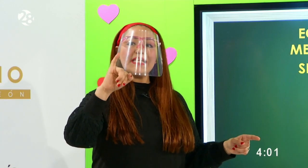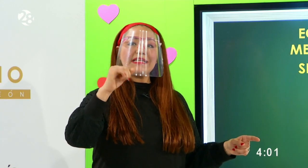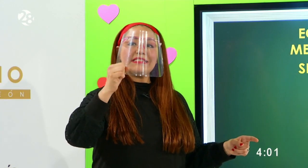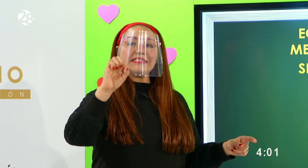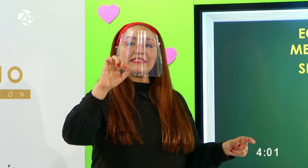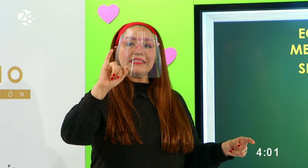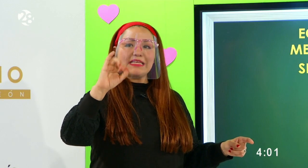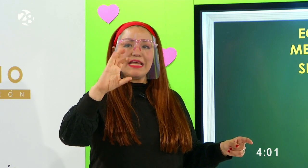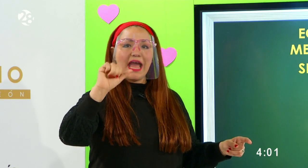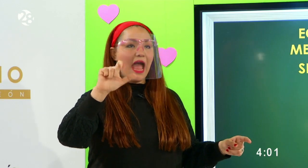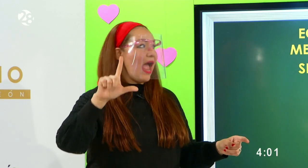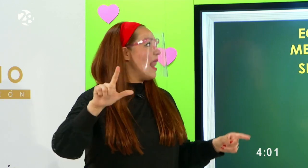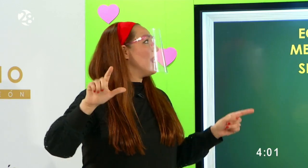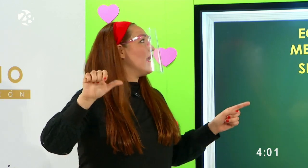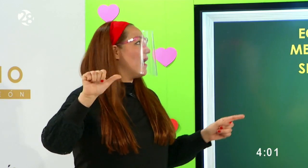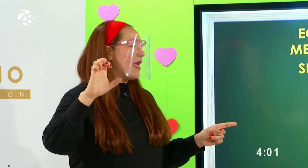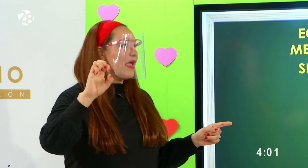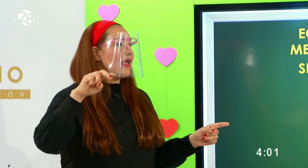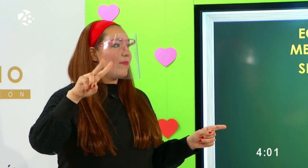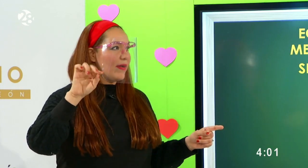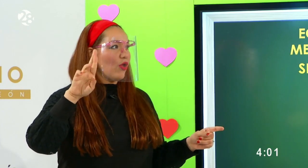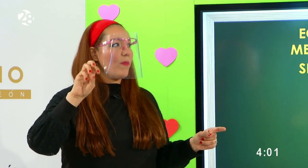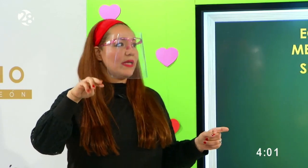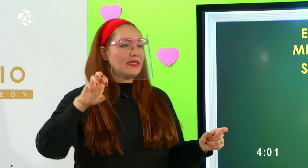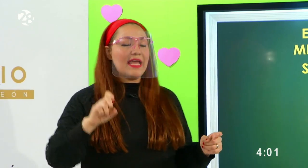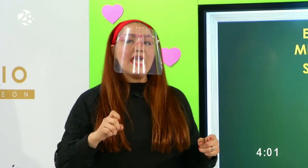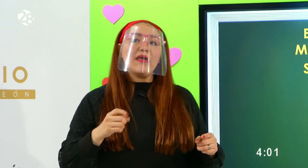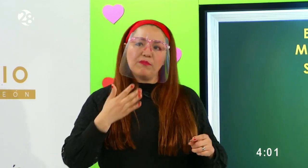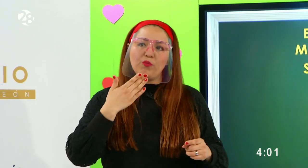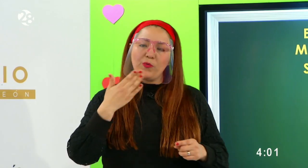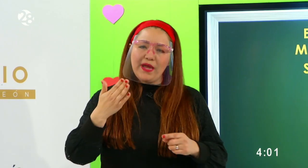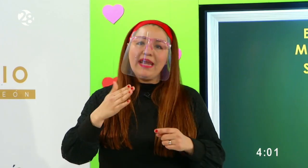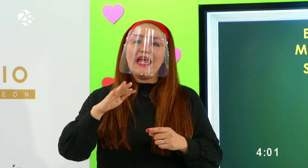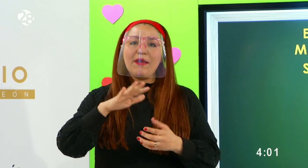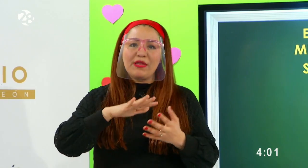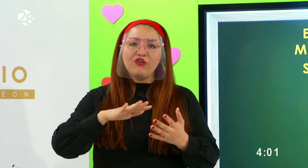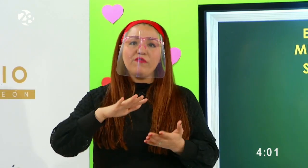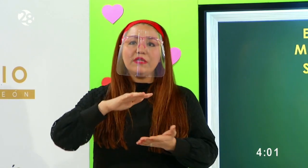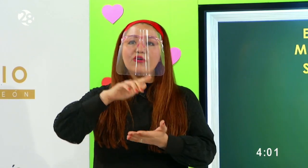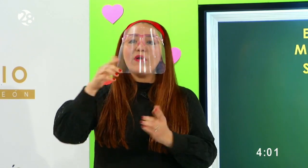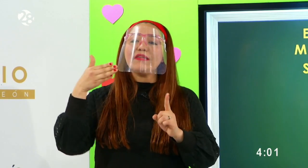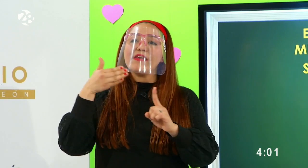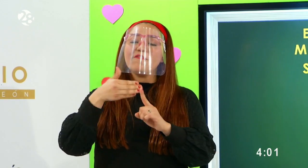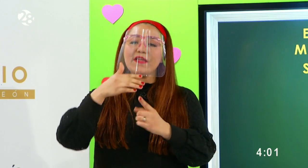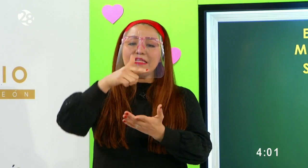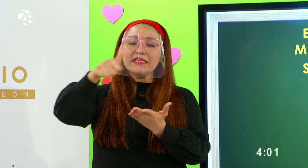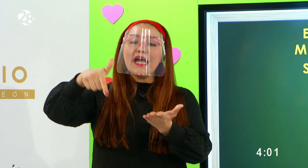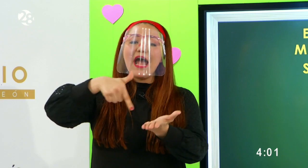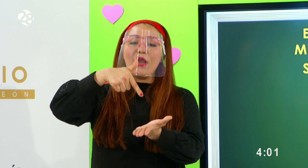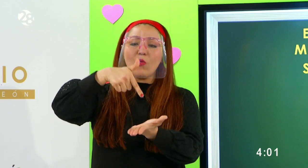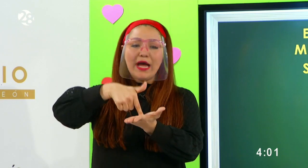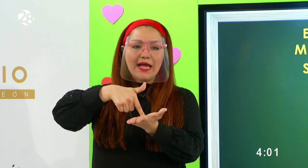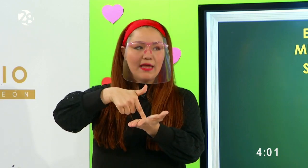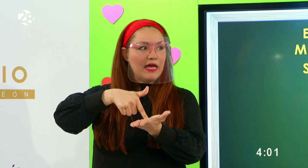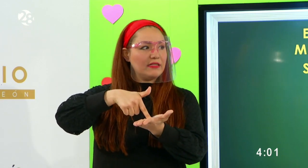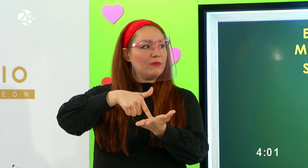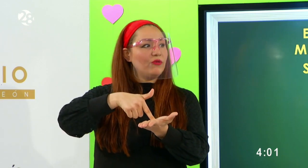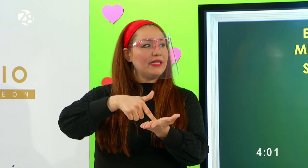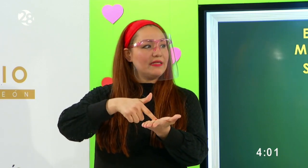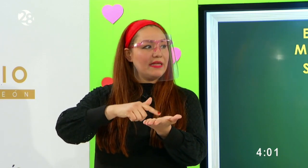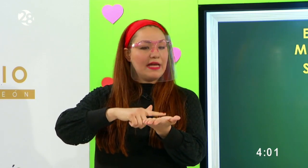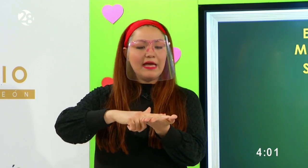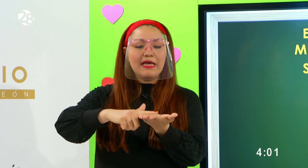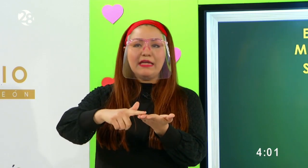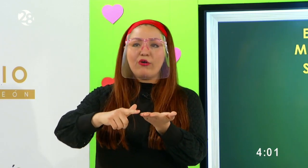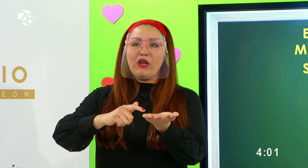physical environment. ¿Y en lengua de señas, maestra? Muy bien, el medio físico hace referencia al lugar, hacemos